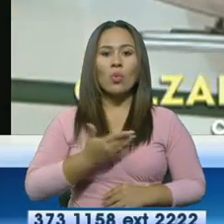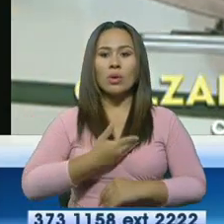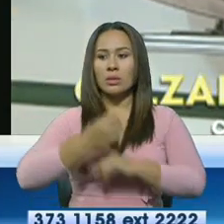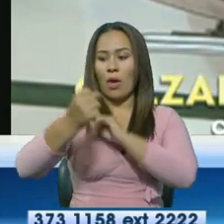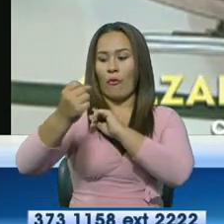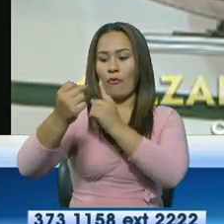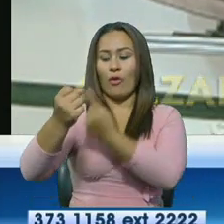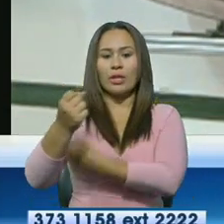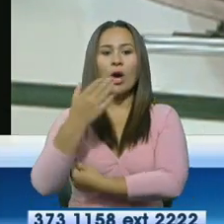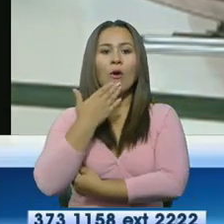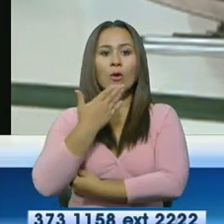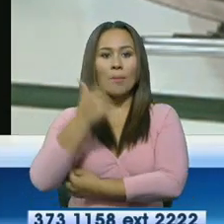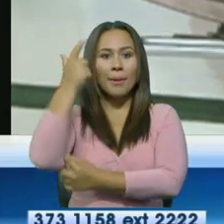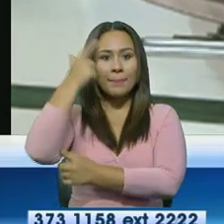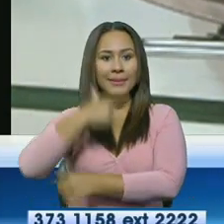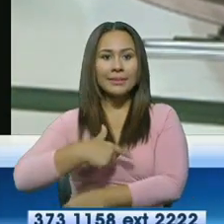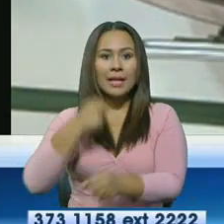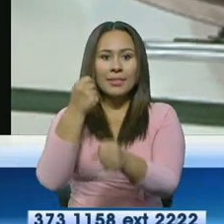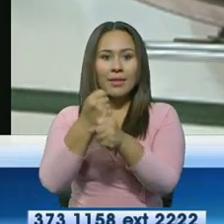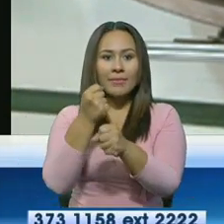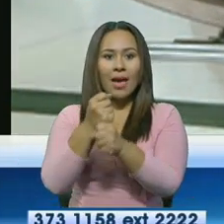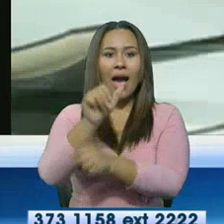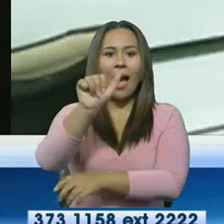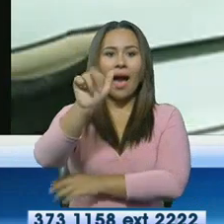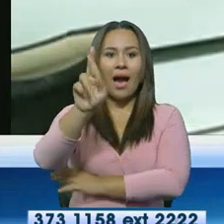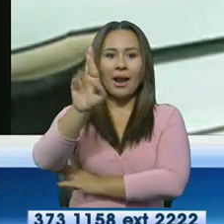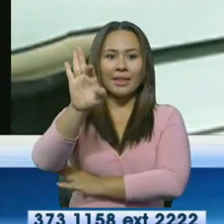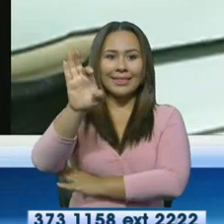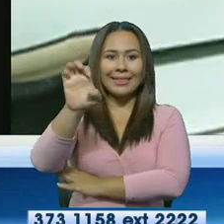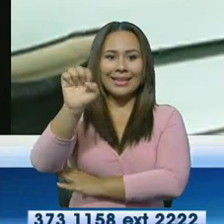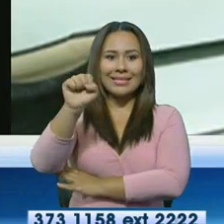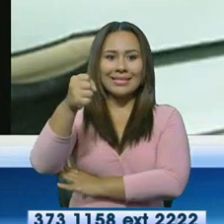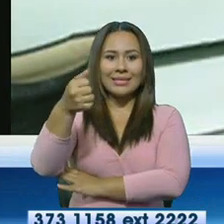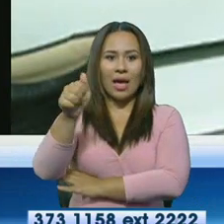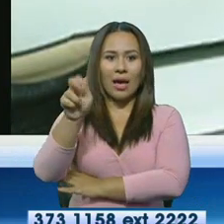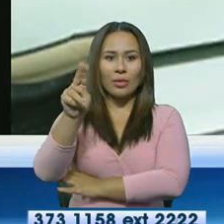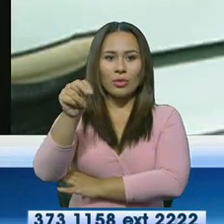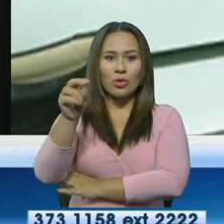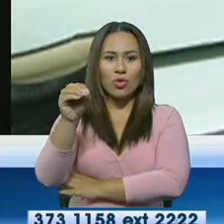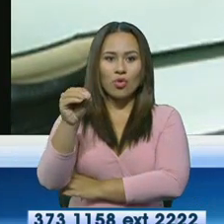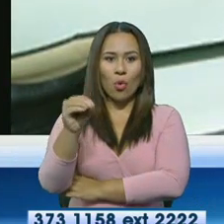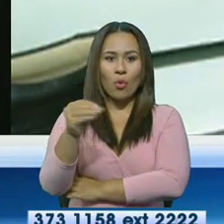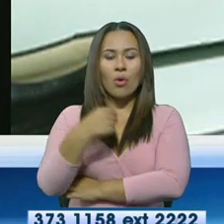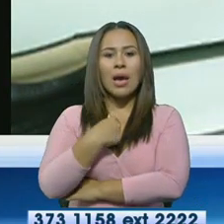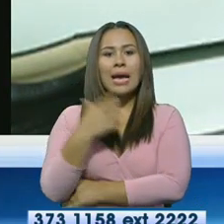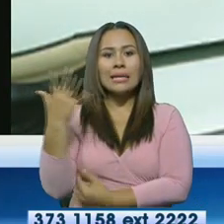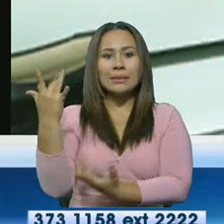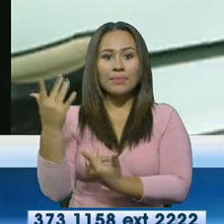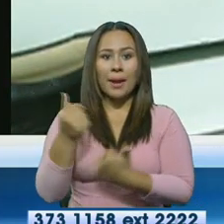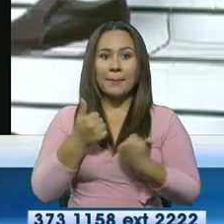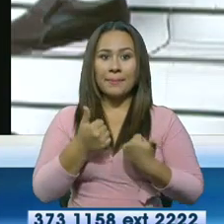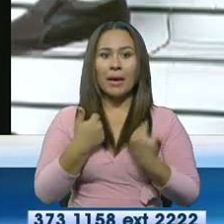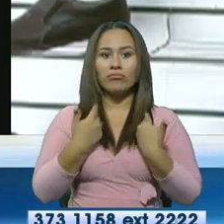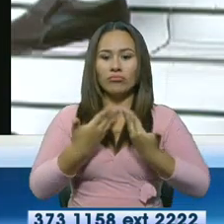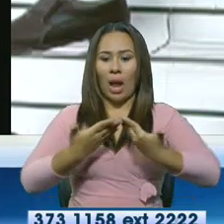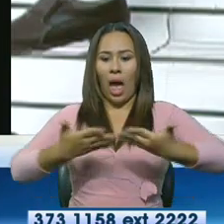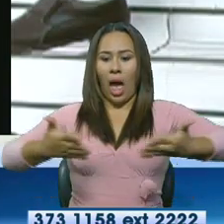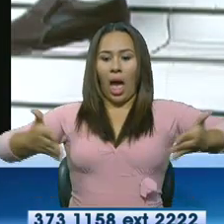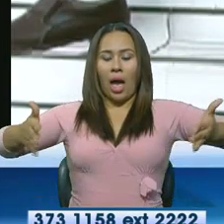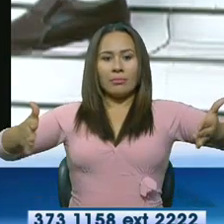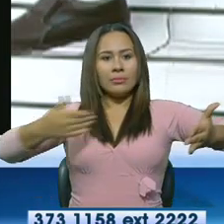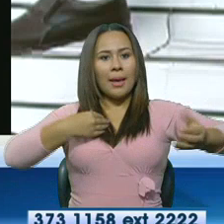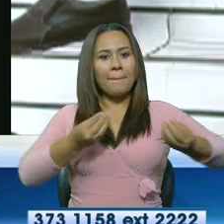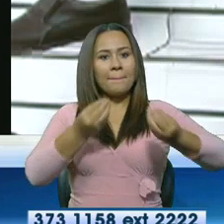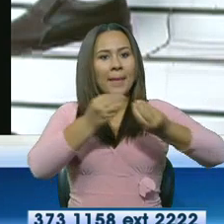fortalezas como artesanos. Y espero pues que nos vaya muy bien, que nos vayamos aperturando en los mercados,